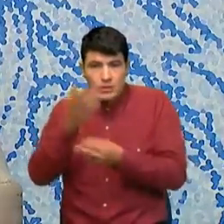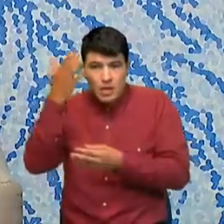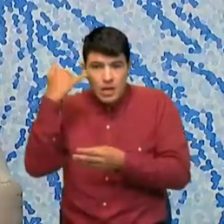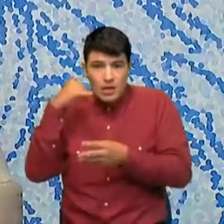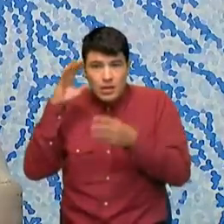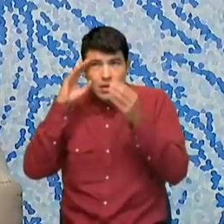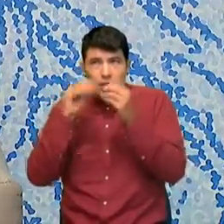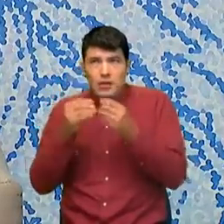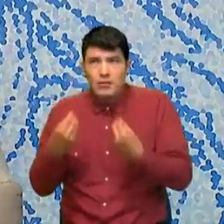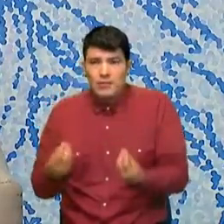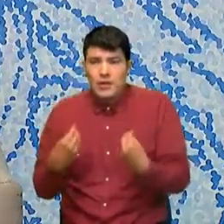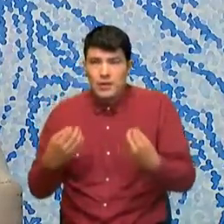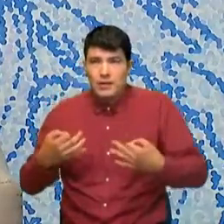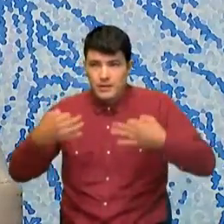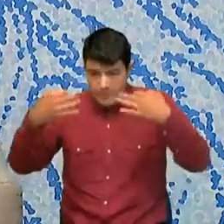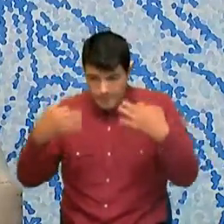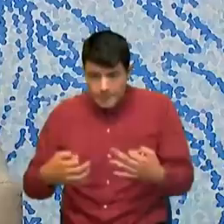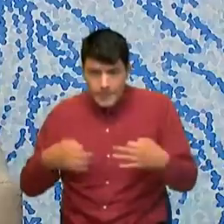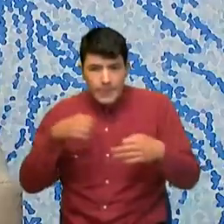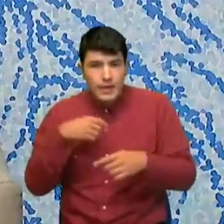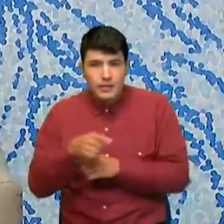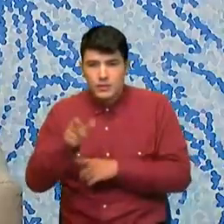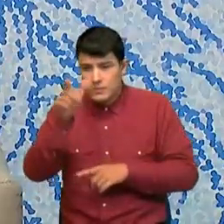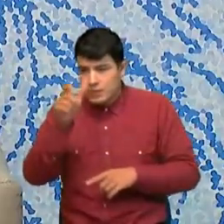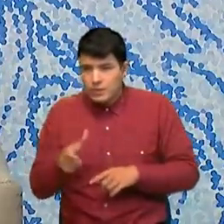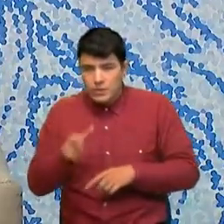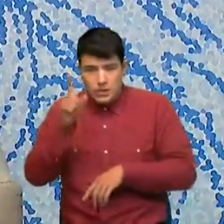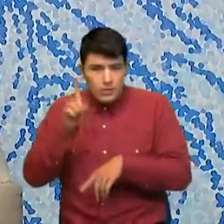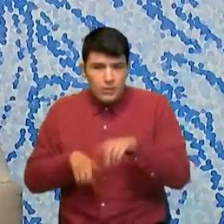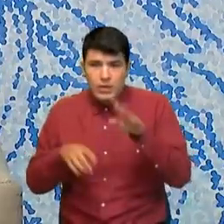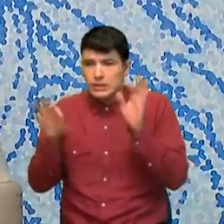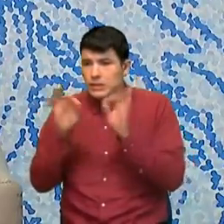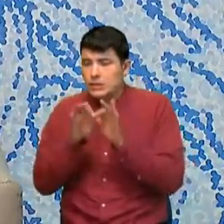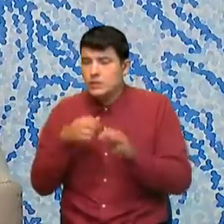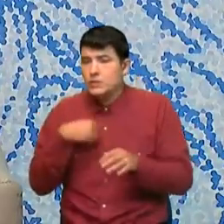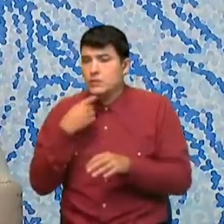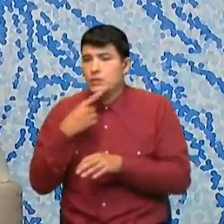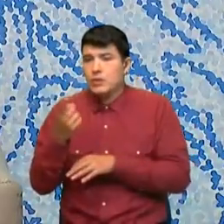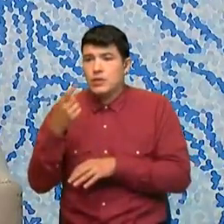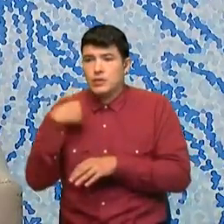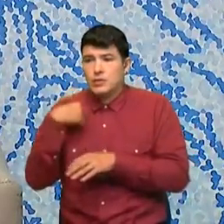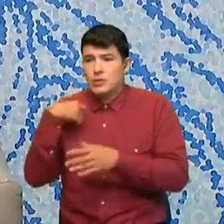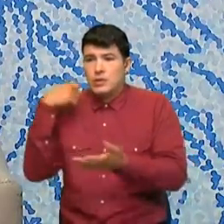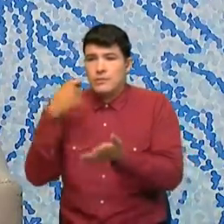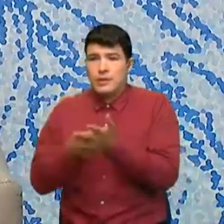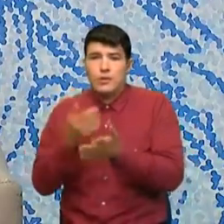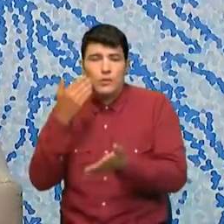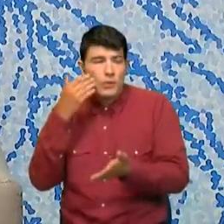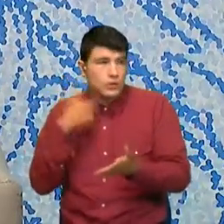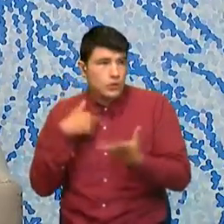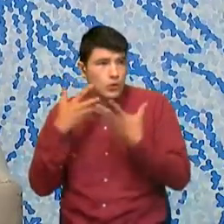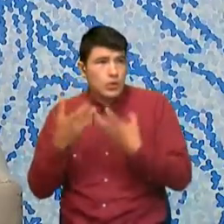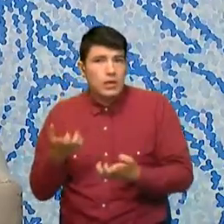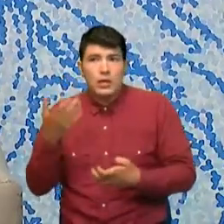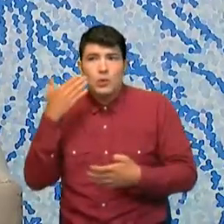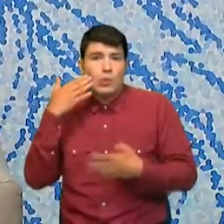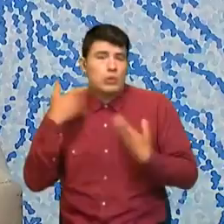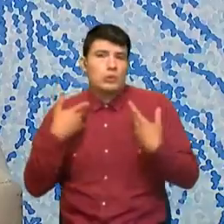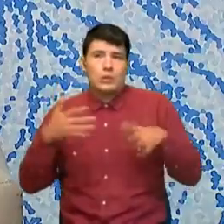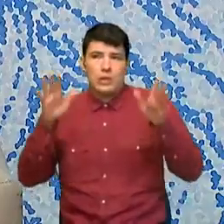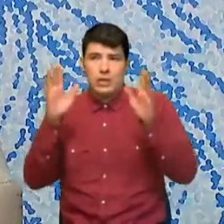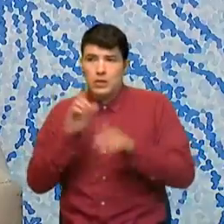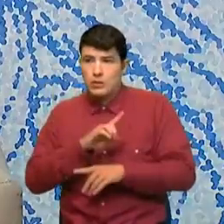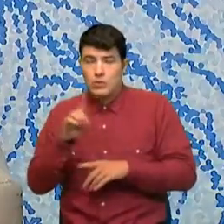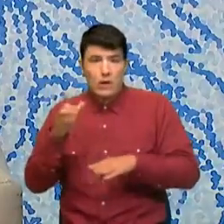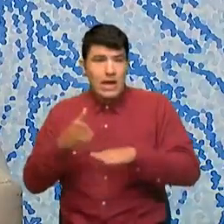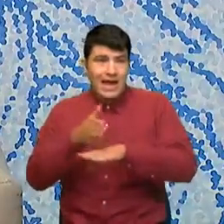hacen son para cumplirlos. Él no puede sencillamente decir, no, yo le pago cuando yo quiera, como yo quiera, si dentro del